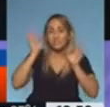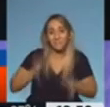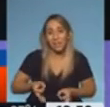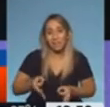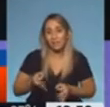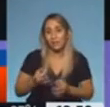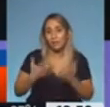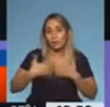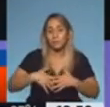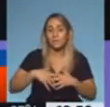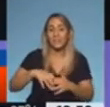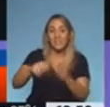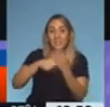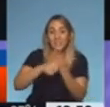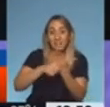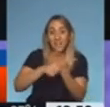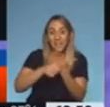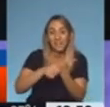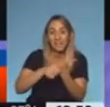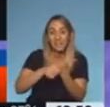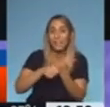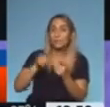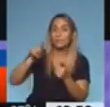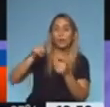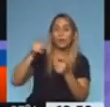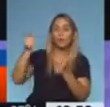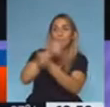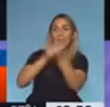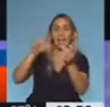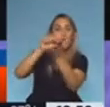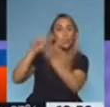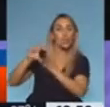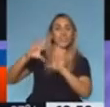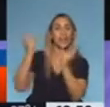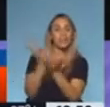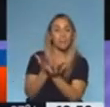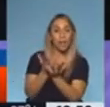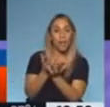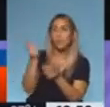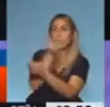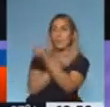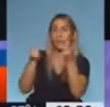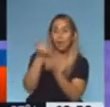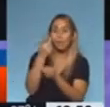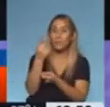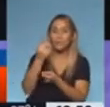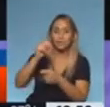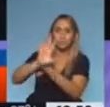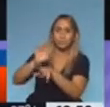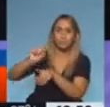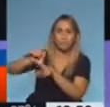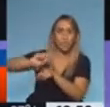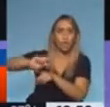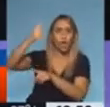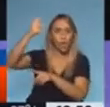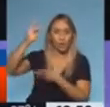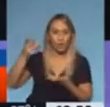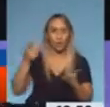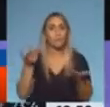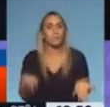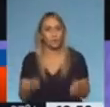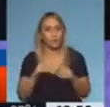que la carne duplicó su valor internacional en los últimos años, lo duplicó. O sea, significa que por eso se